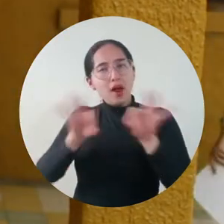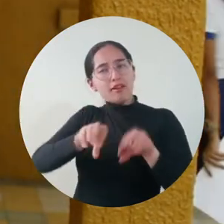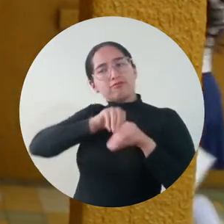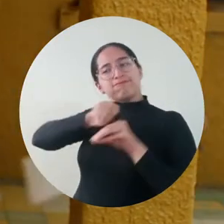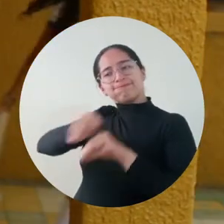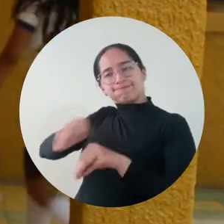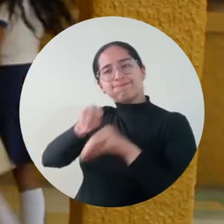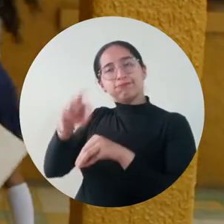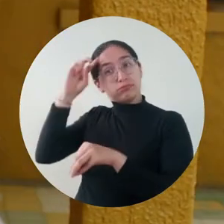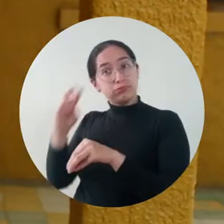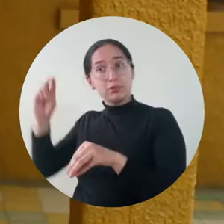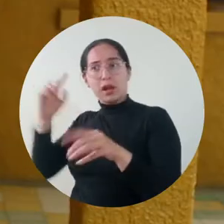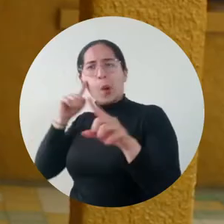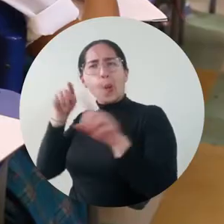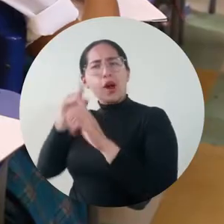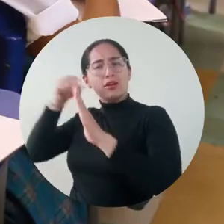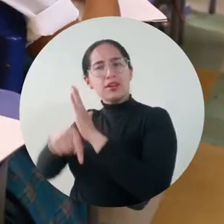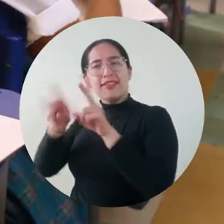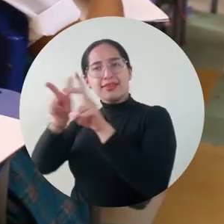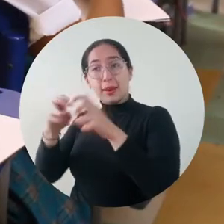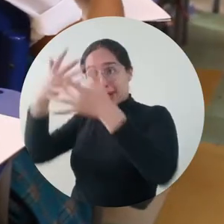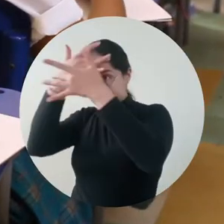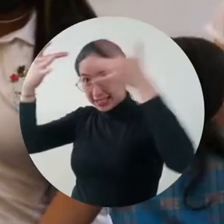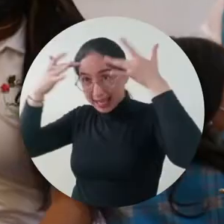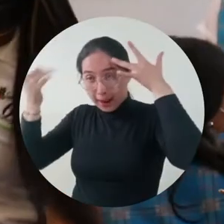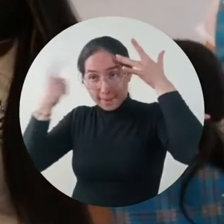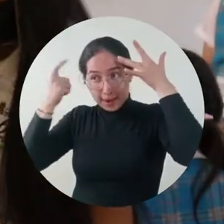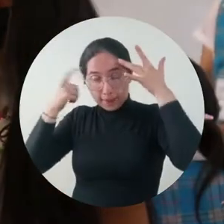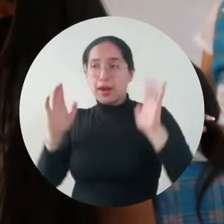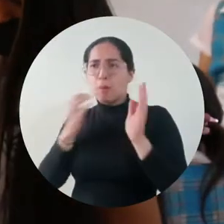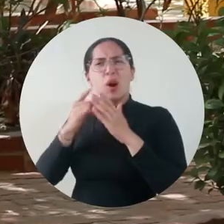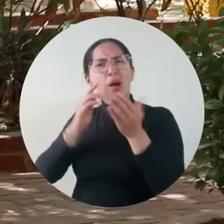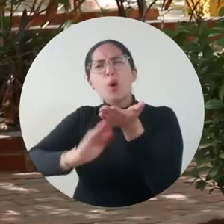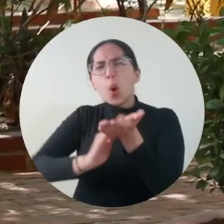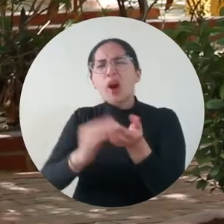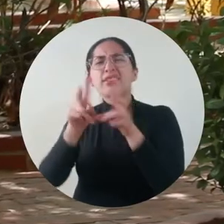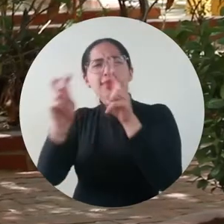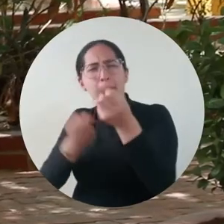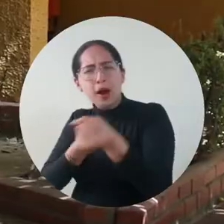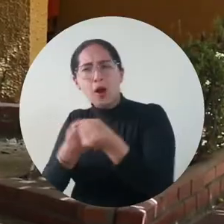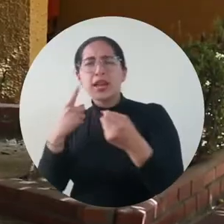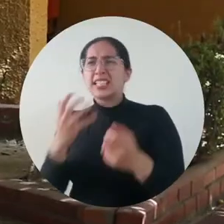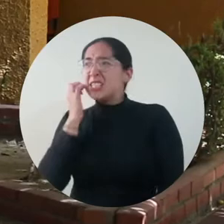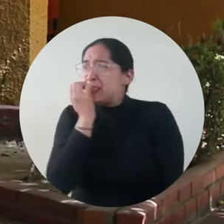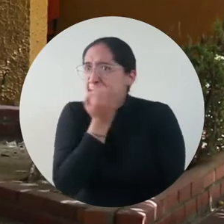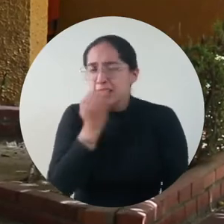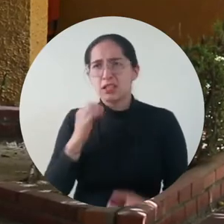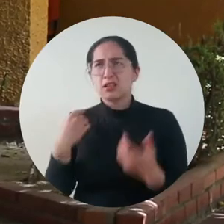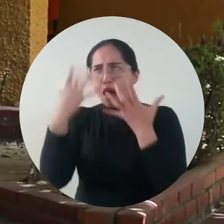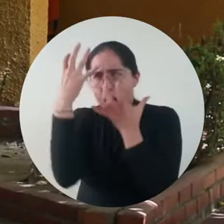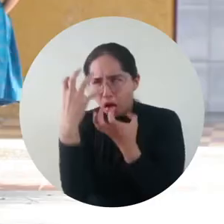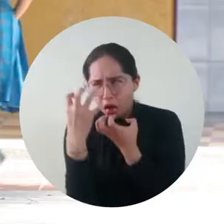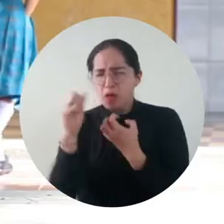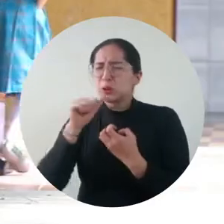formar facilitadores de salud mental. Hemos experimentado necesidad de acompañar situaciones de ansiedad, de depresión,